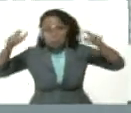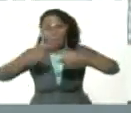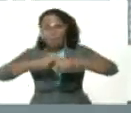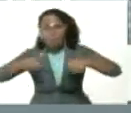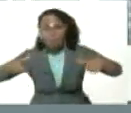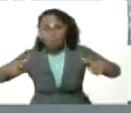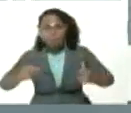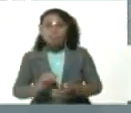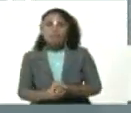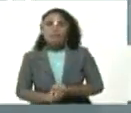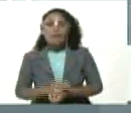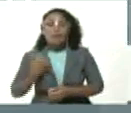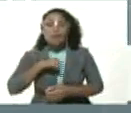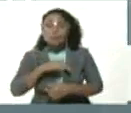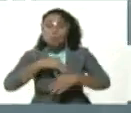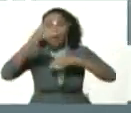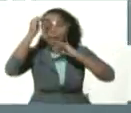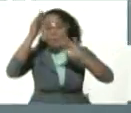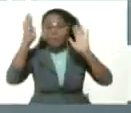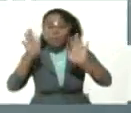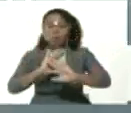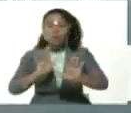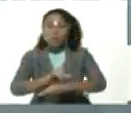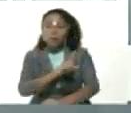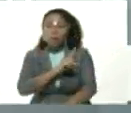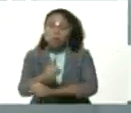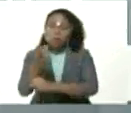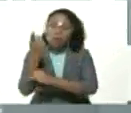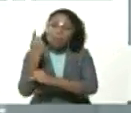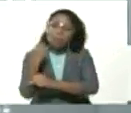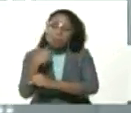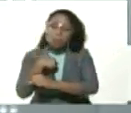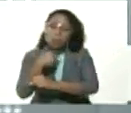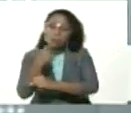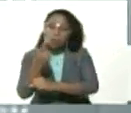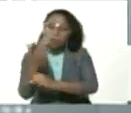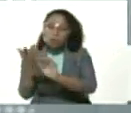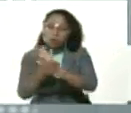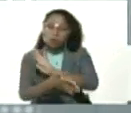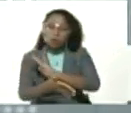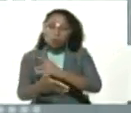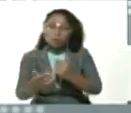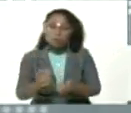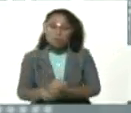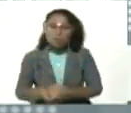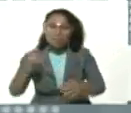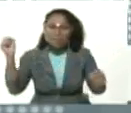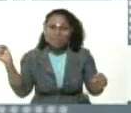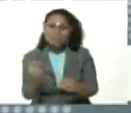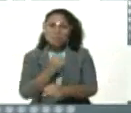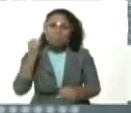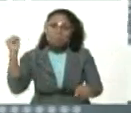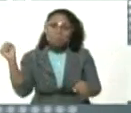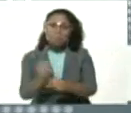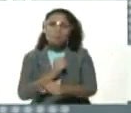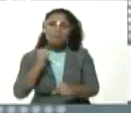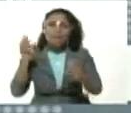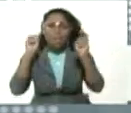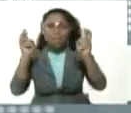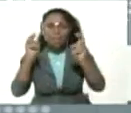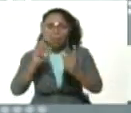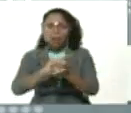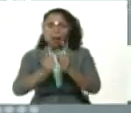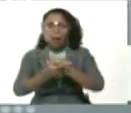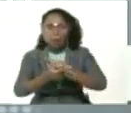Tenemos que estar pendientes. Ya las órdenes que di ayer de trabajar en el tema del